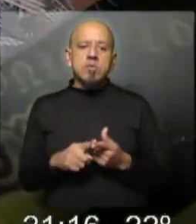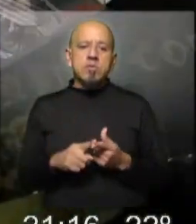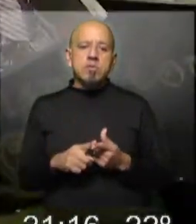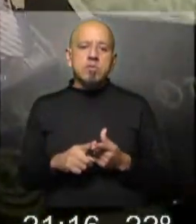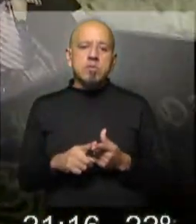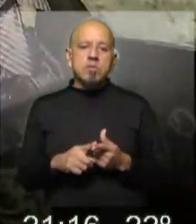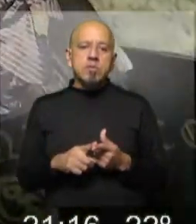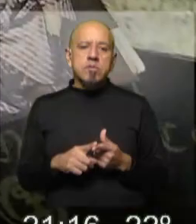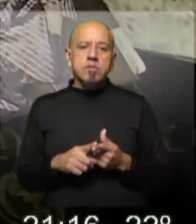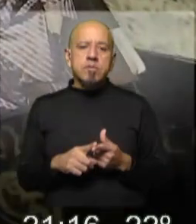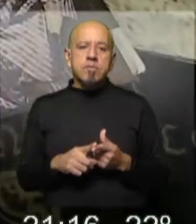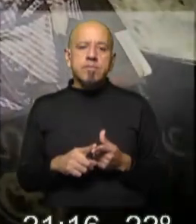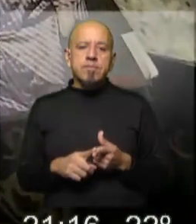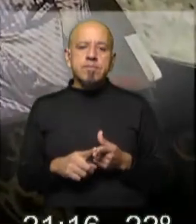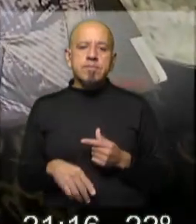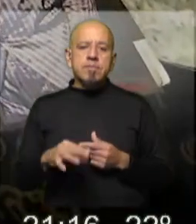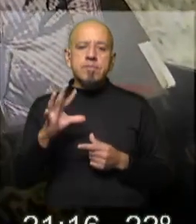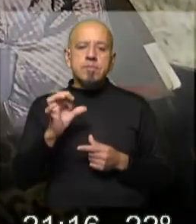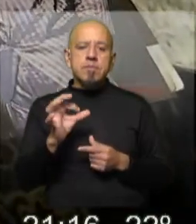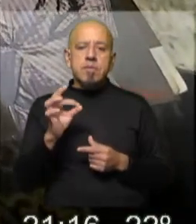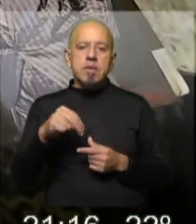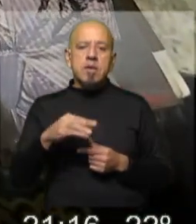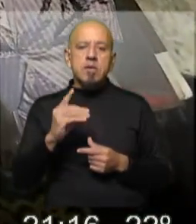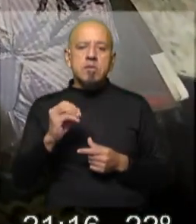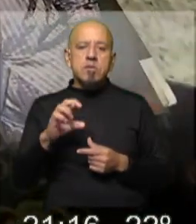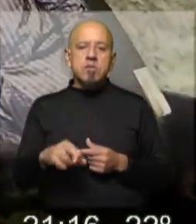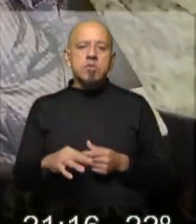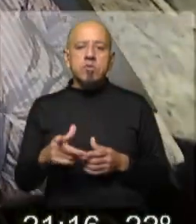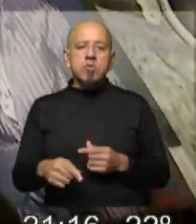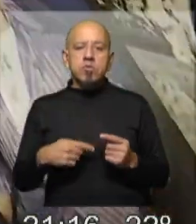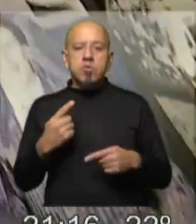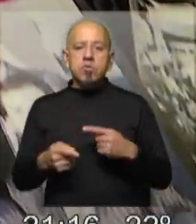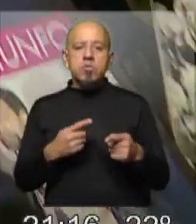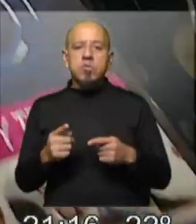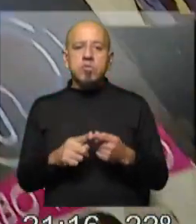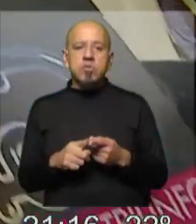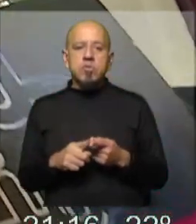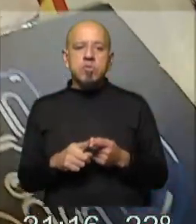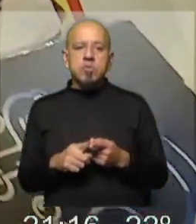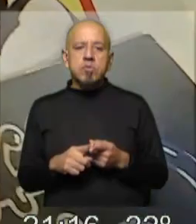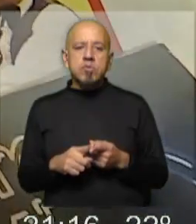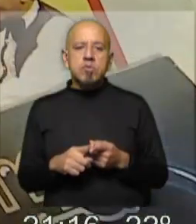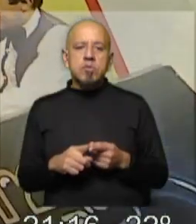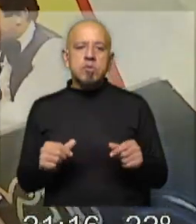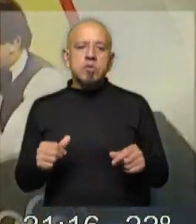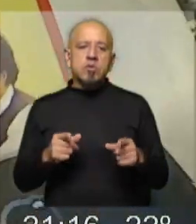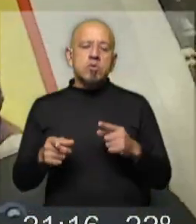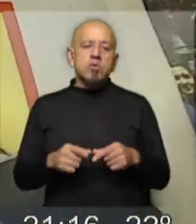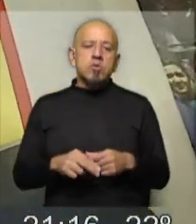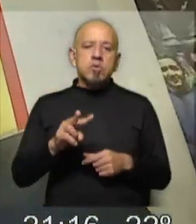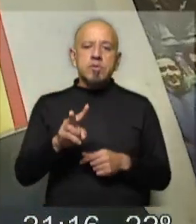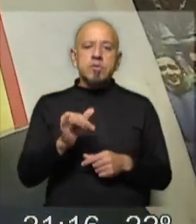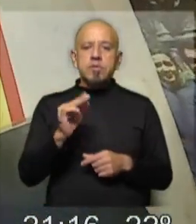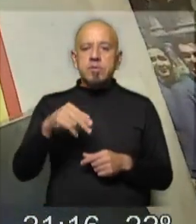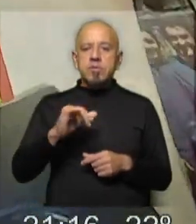y está. Y a partir de ahí Sondor empezó a hacer más vinilo de Tropical. Se fueron